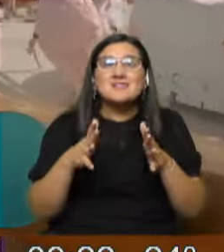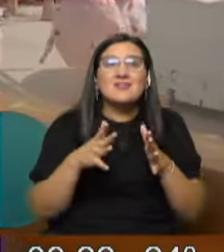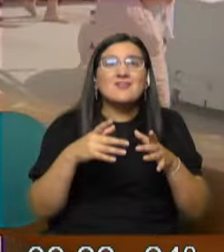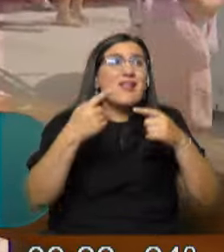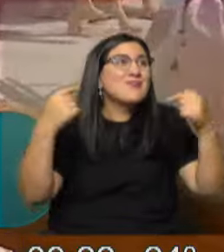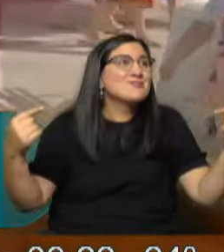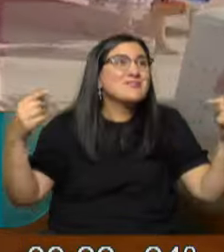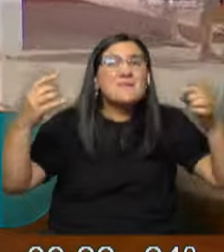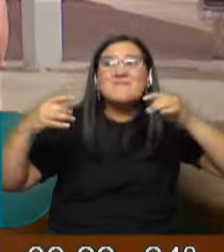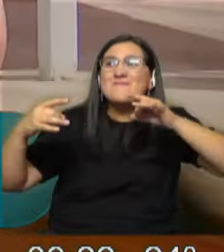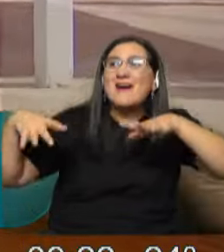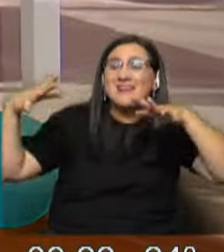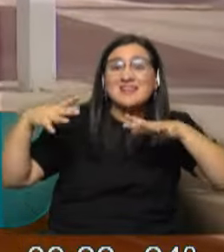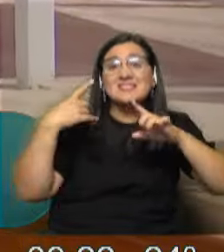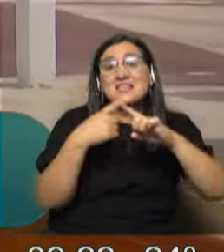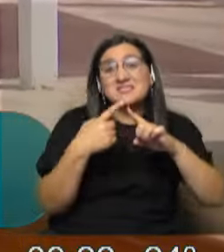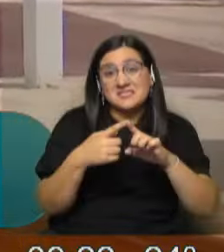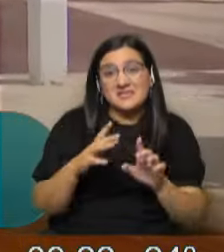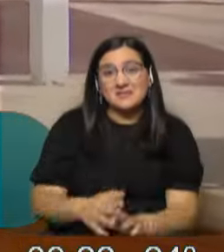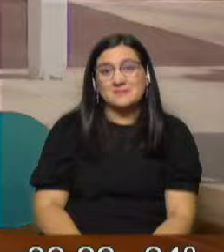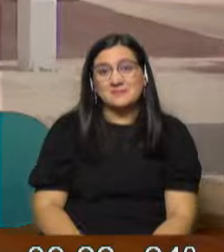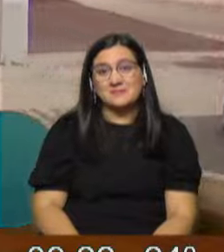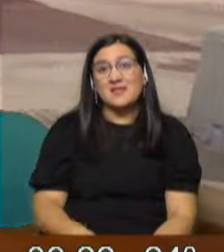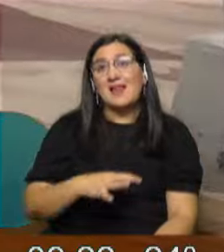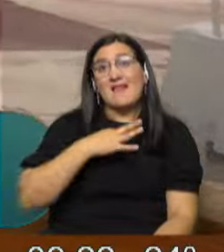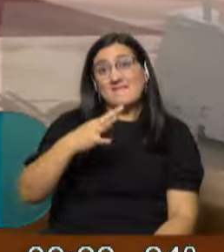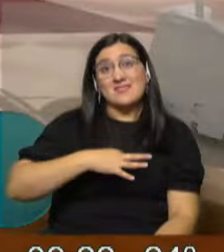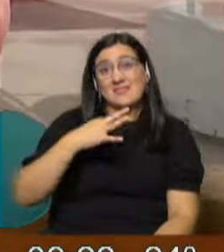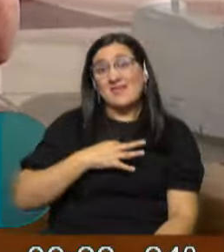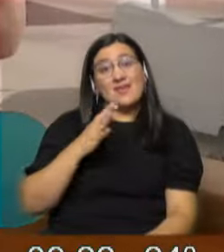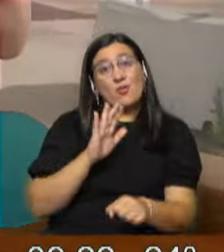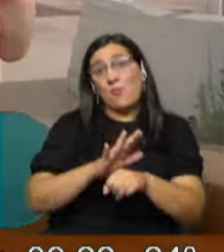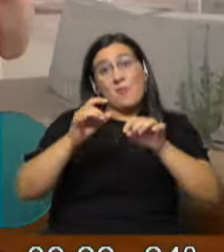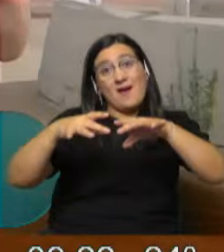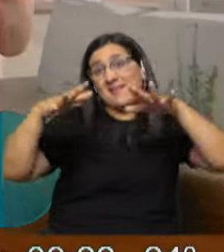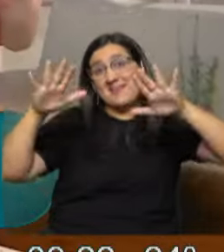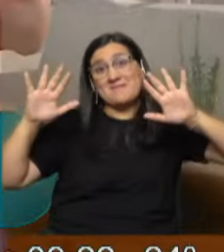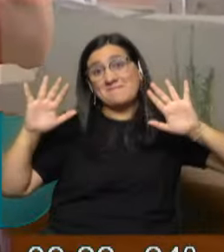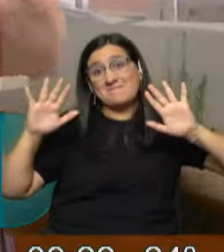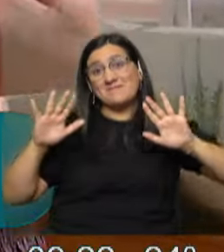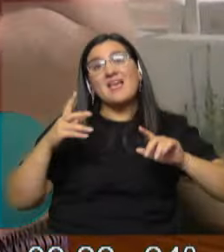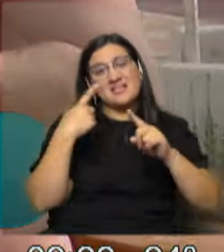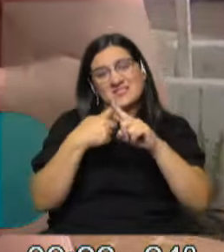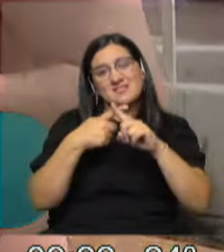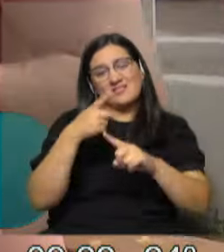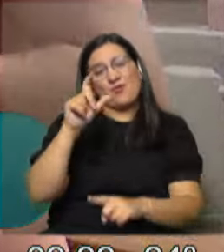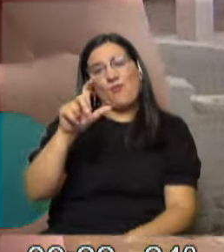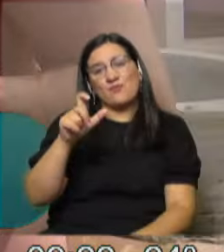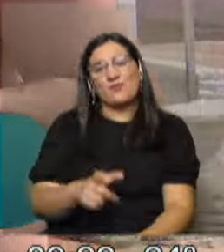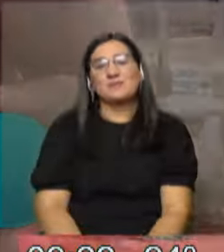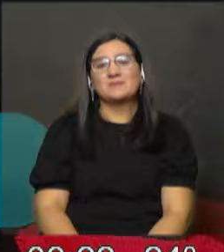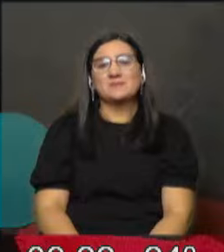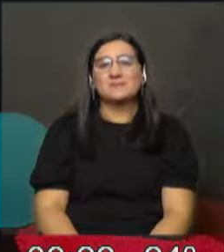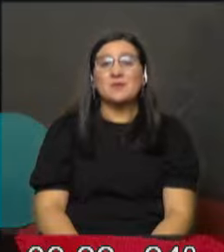vida? En caso que esto exista, claro está, le pregunto. La vida es magia. Claro que existe. Qué buen mensaje, qué